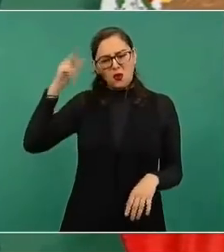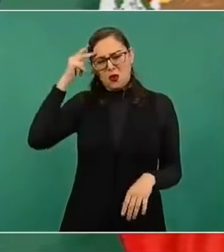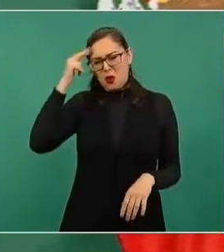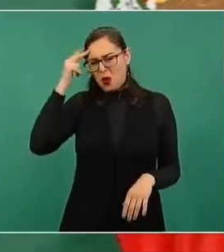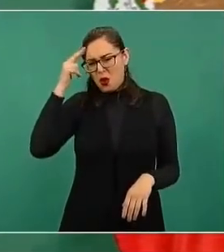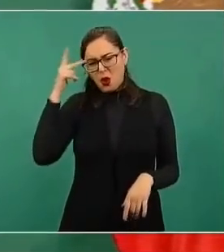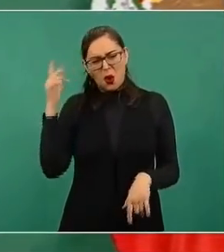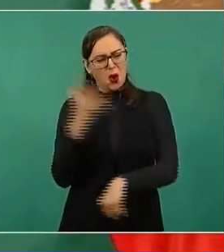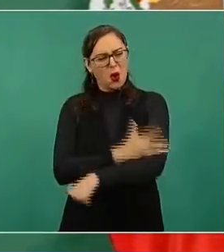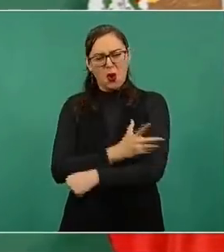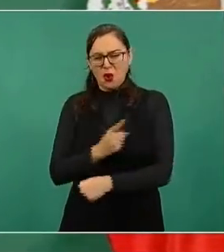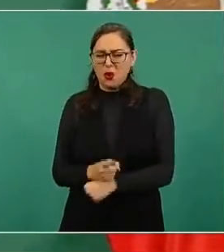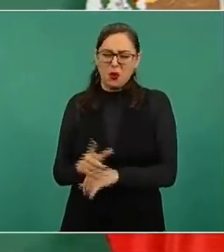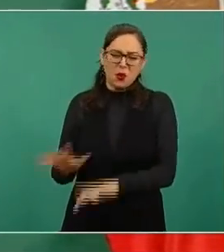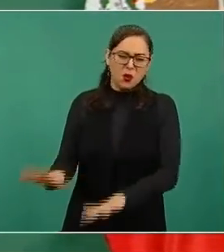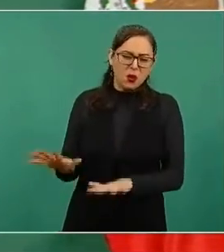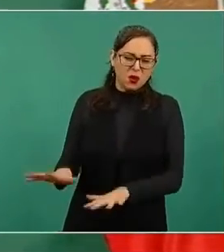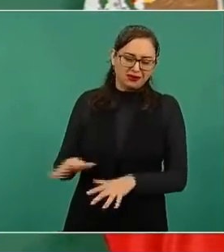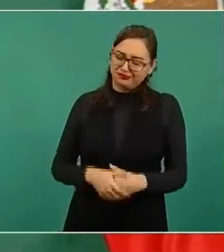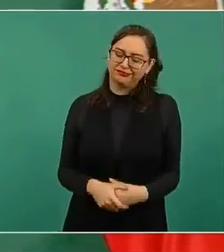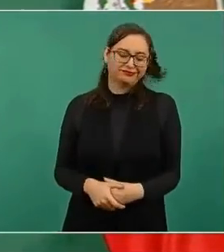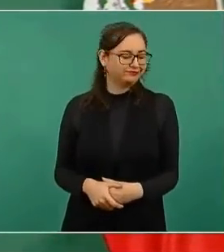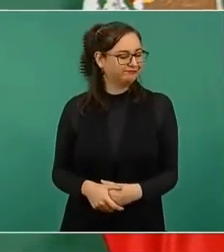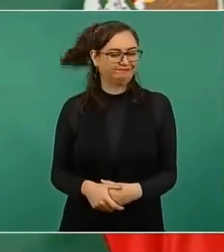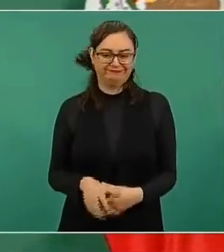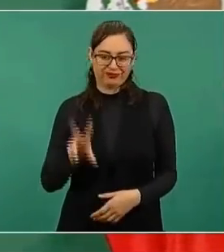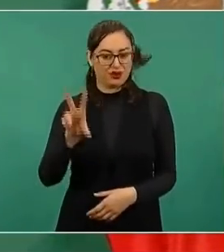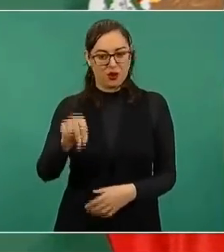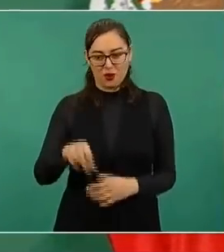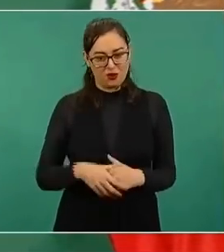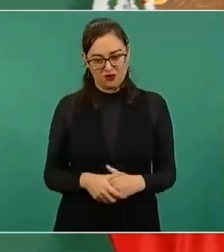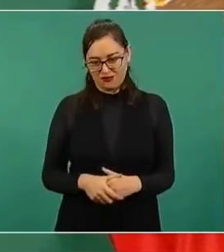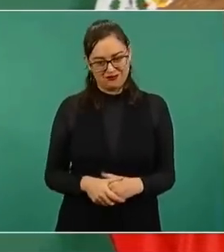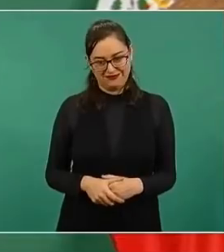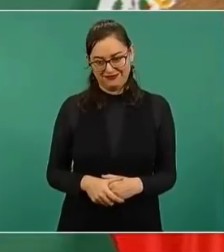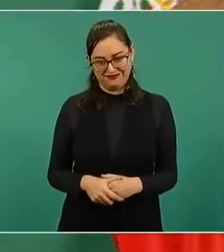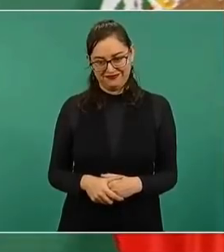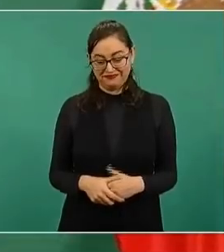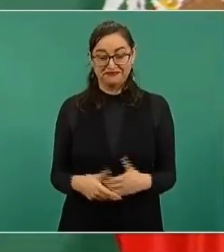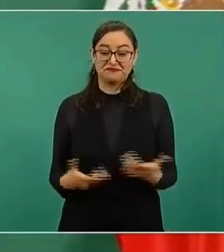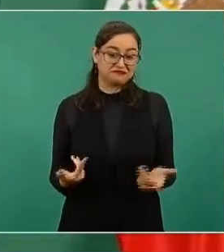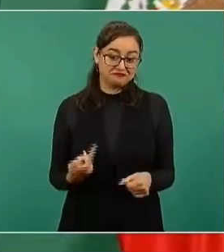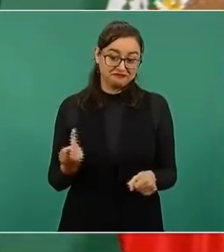no es así. Y también que